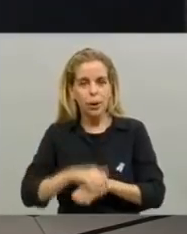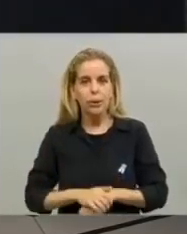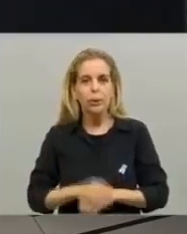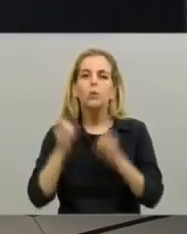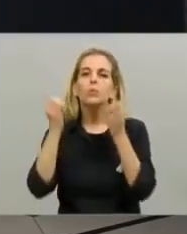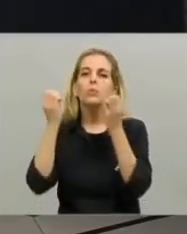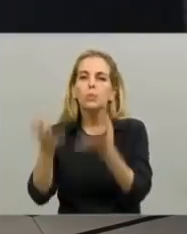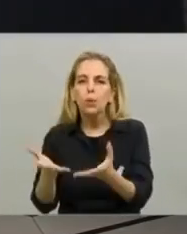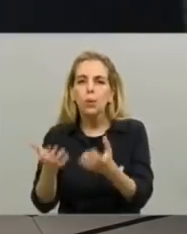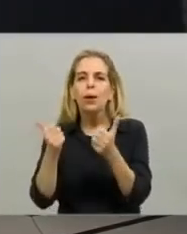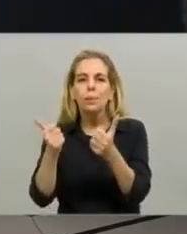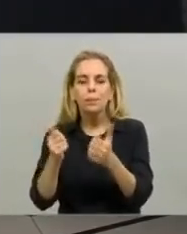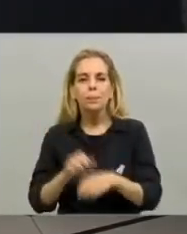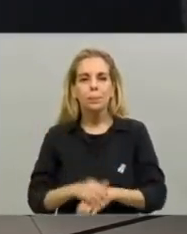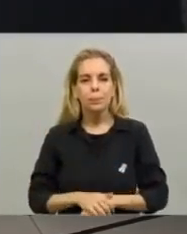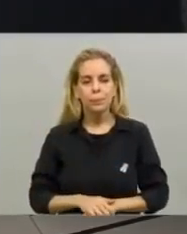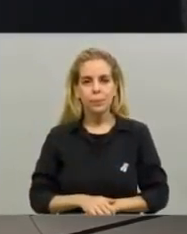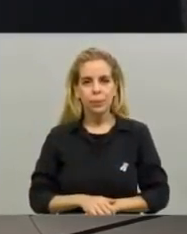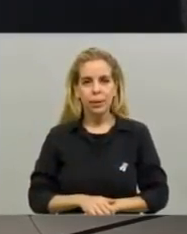Muy bien.